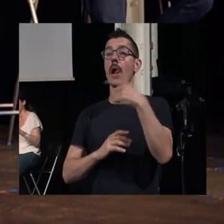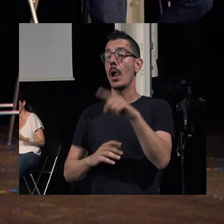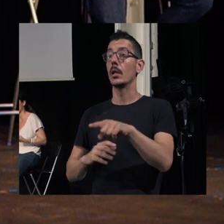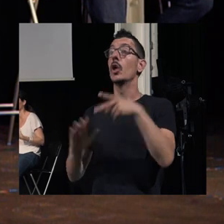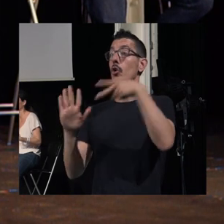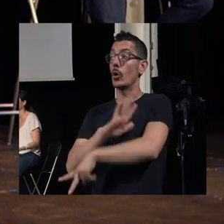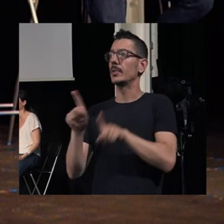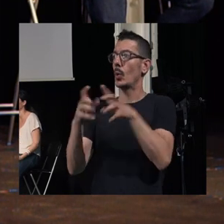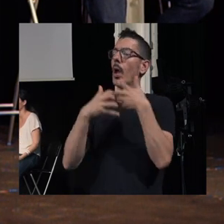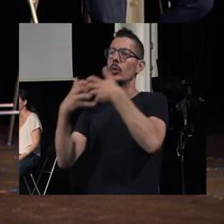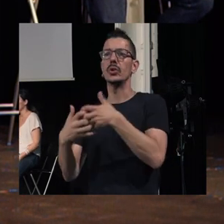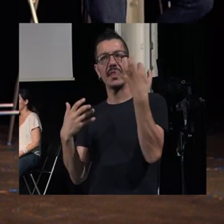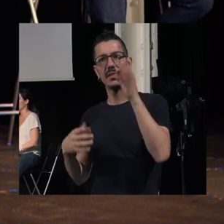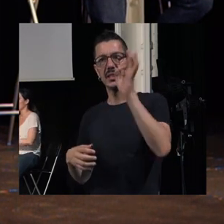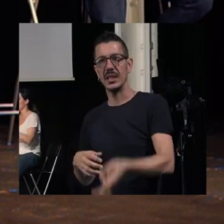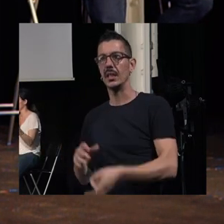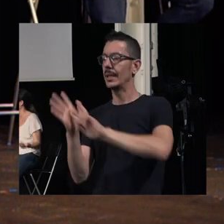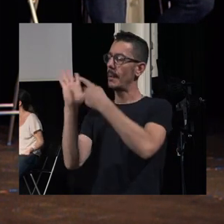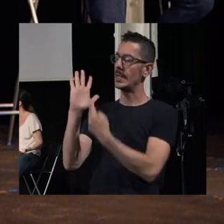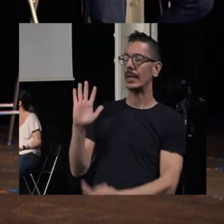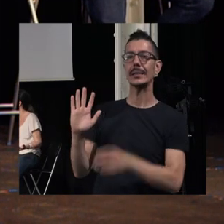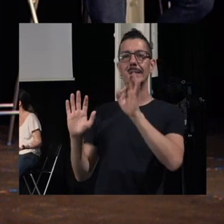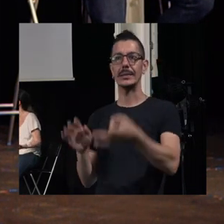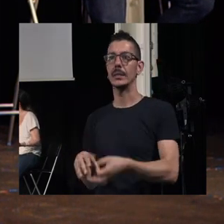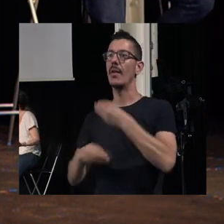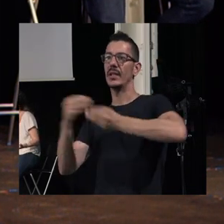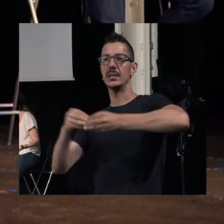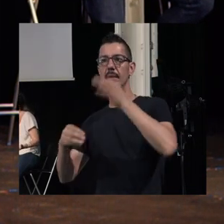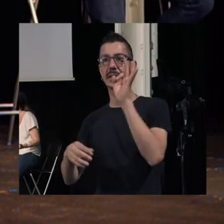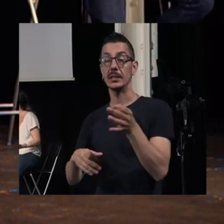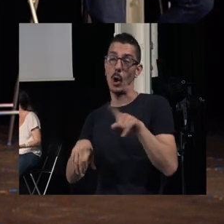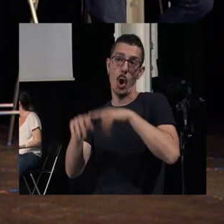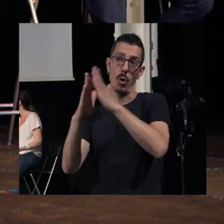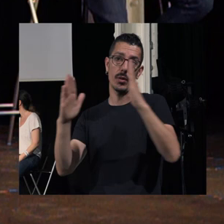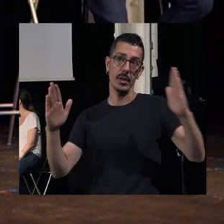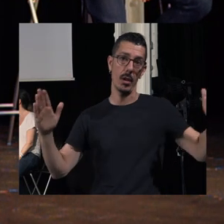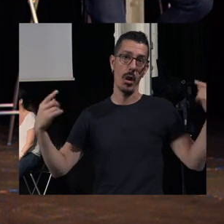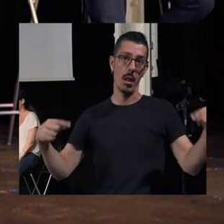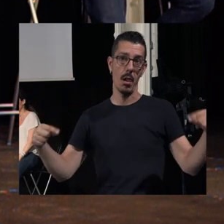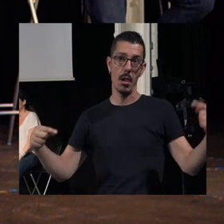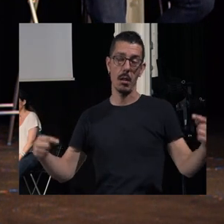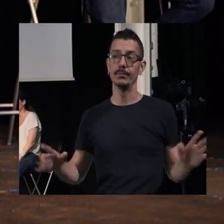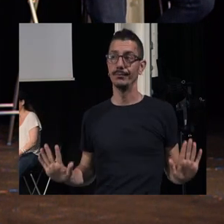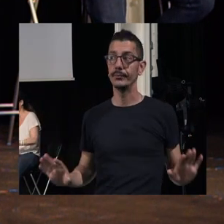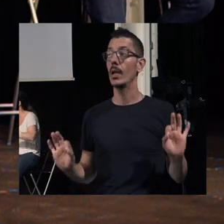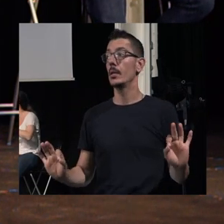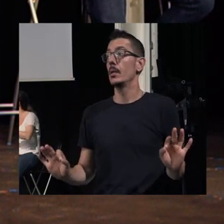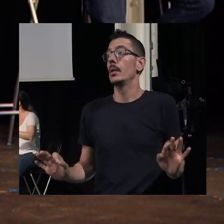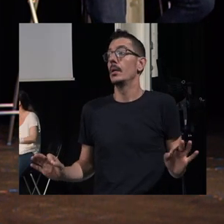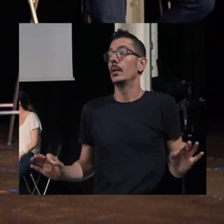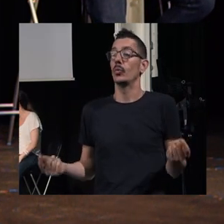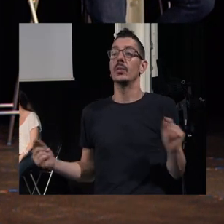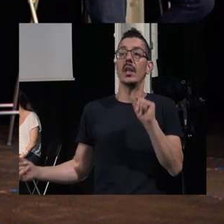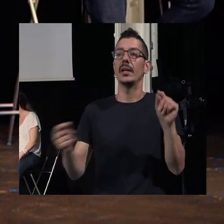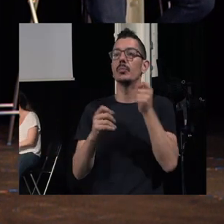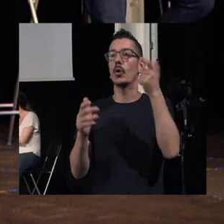normas, cambiarlas, hacer más flexibles, pero el orden está, de alguna manera, ¿no? Y bueno, creo que es un